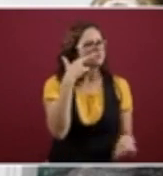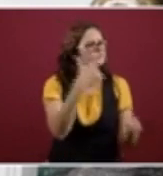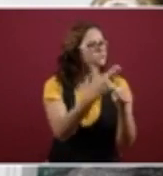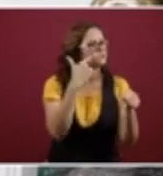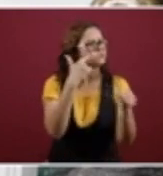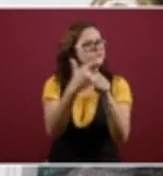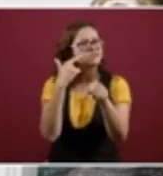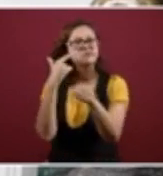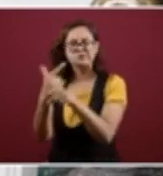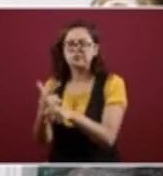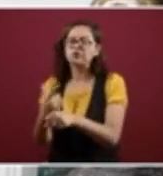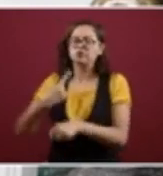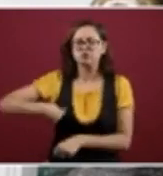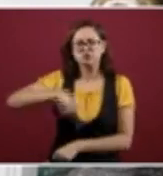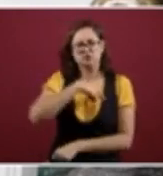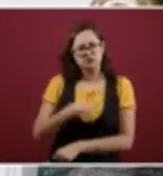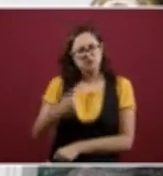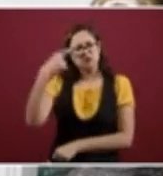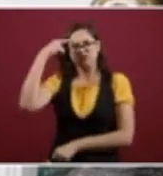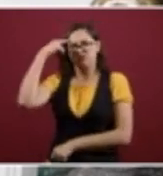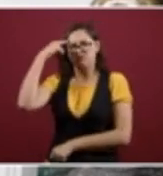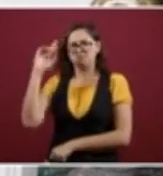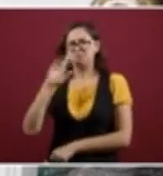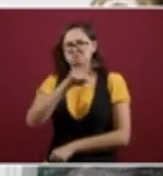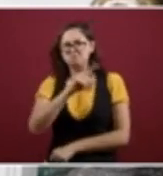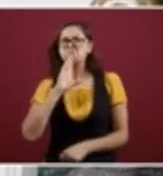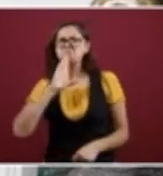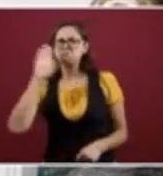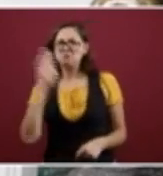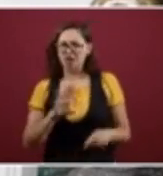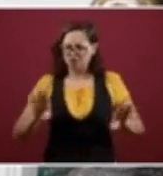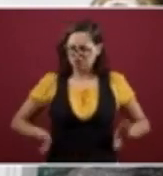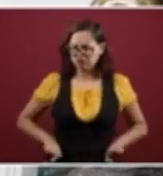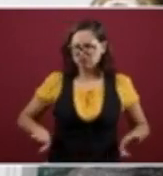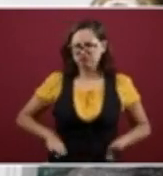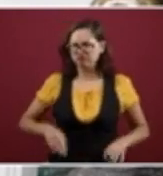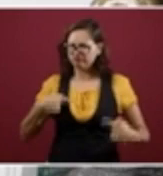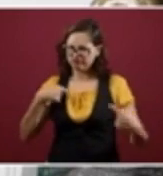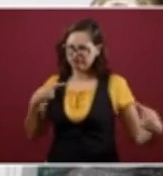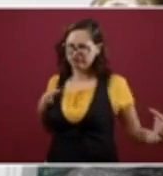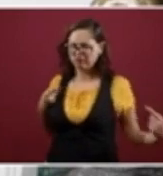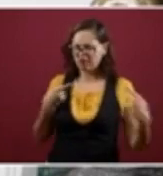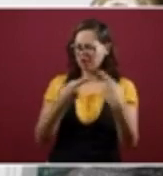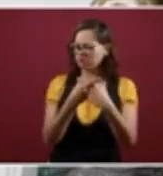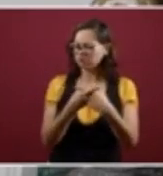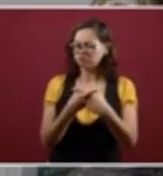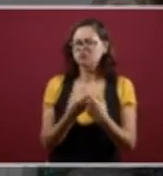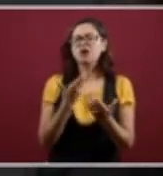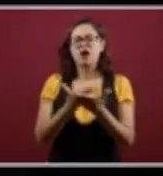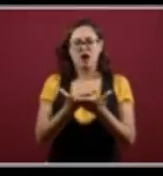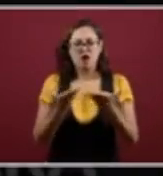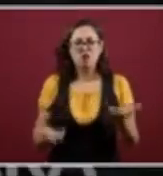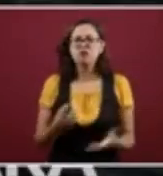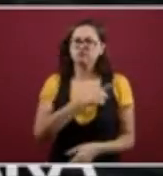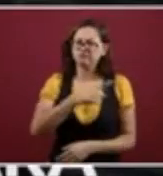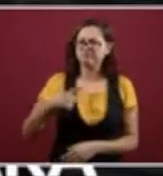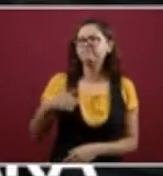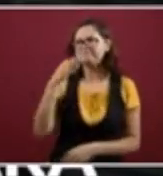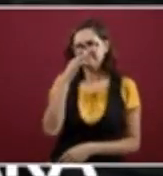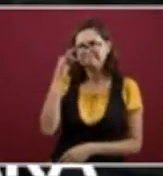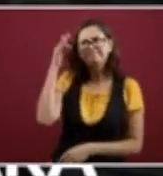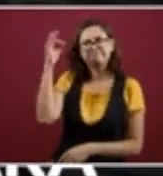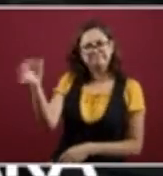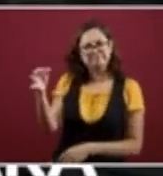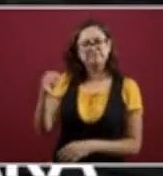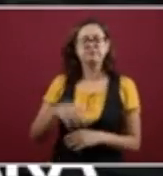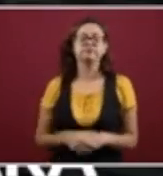alertar de acuerdo a nuestra conciencia cívica, a nuestros principios y a la convicción de generar una nueva ética pública. Una de las estrategias